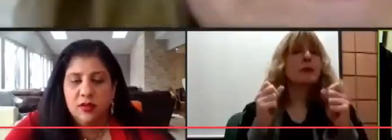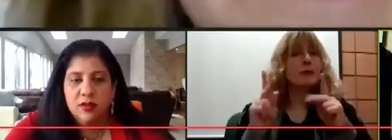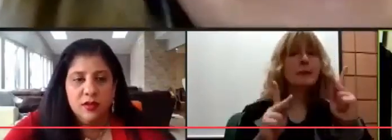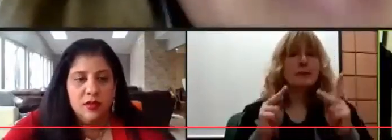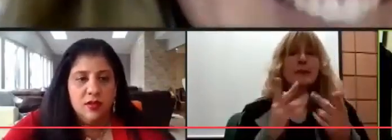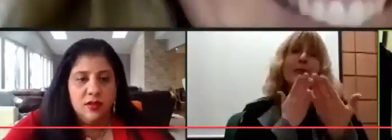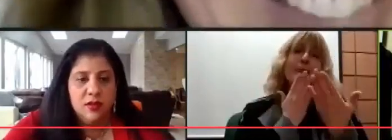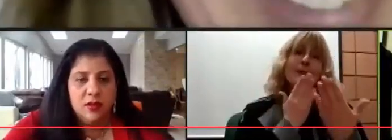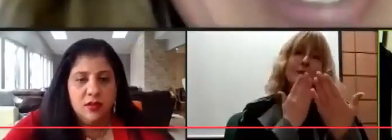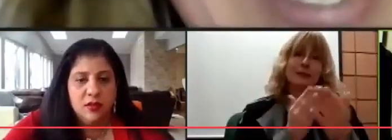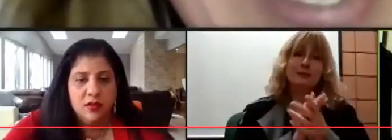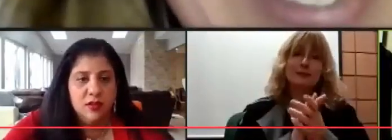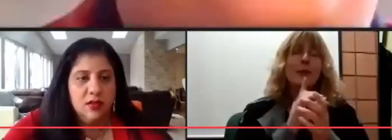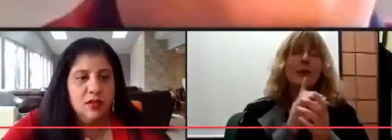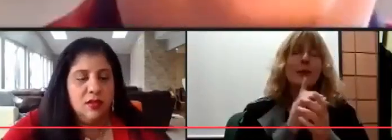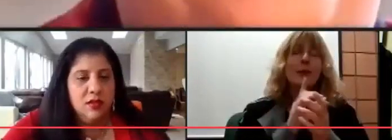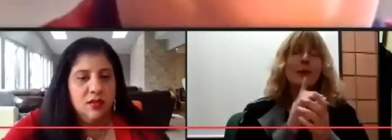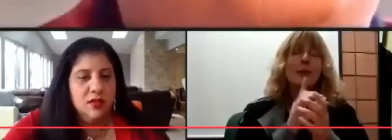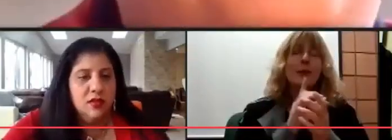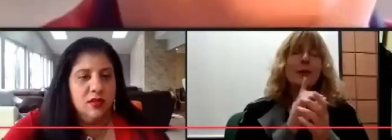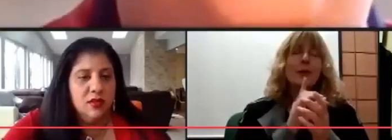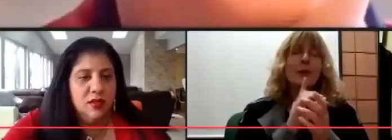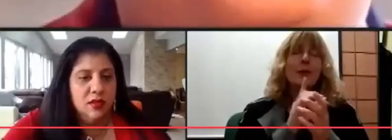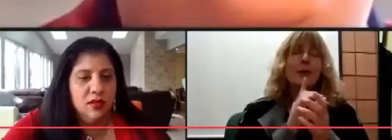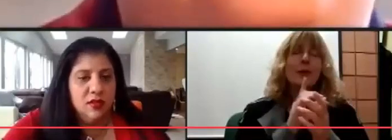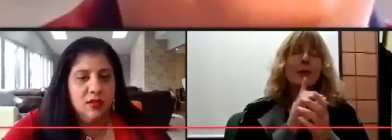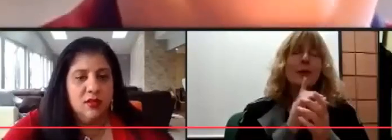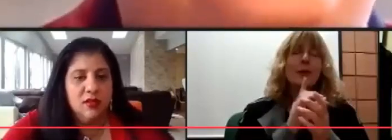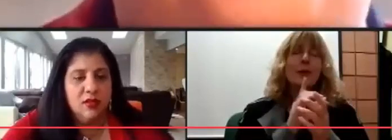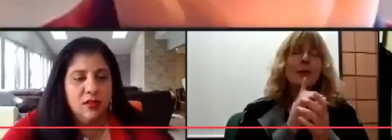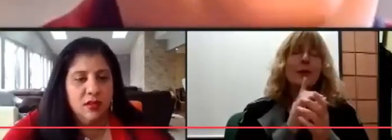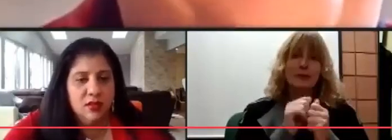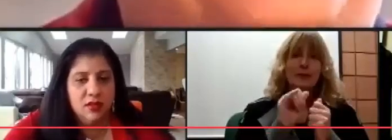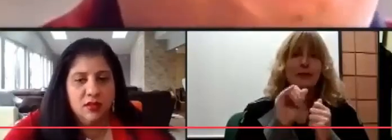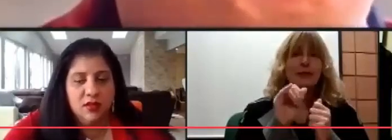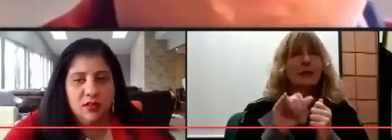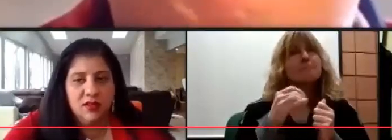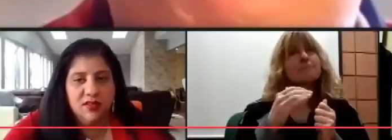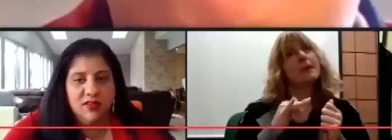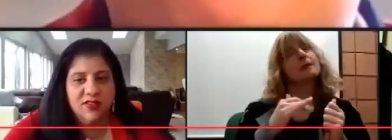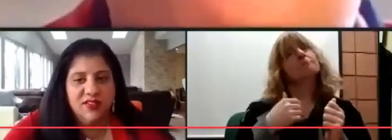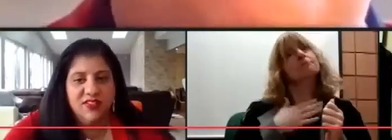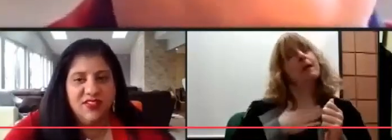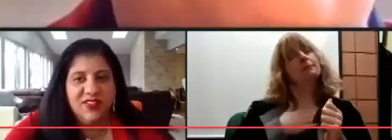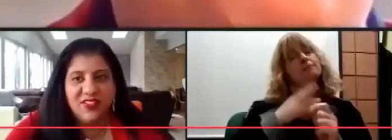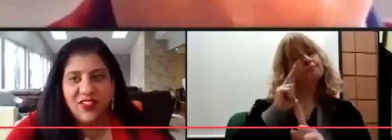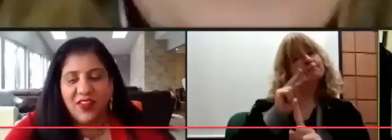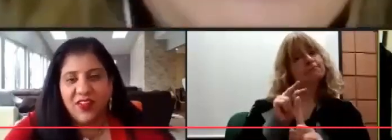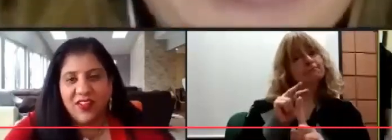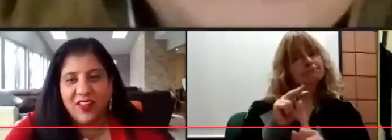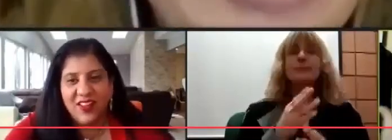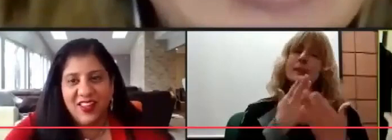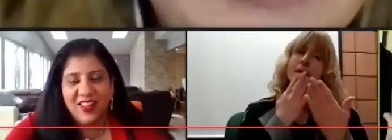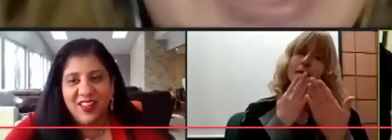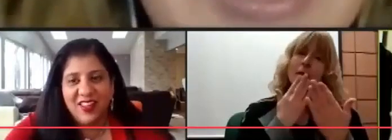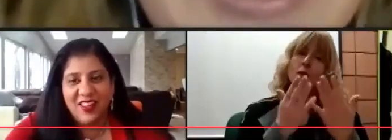equipo porque nos han cuidado y nos ha enseñado día tras día para